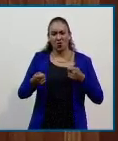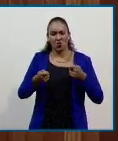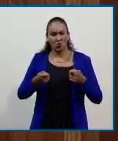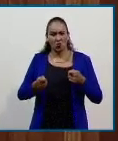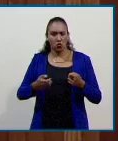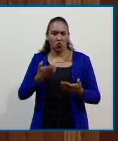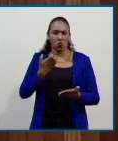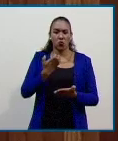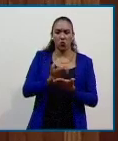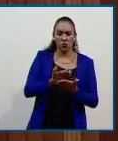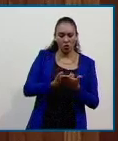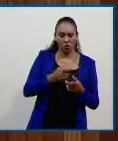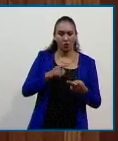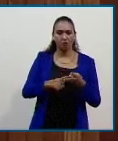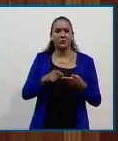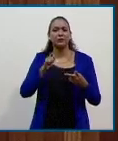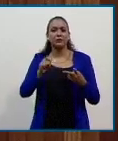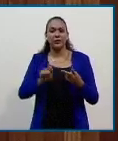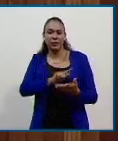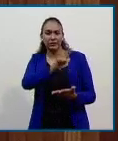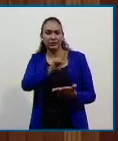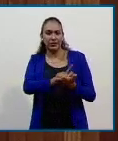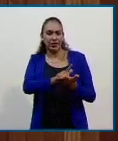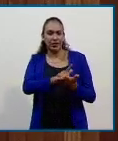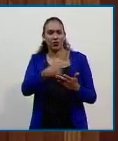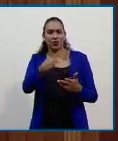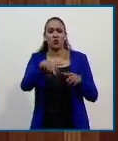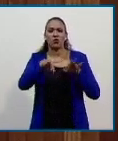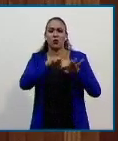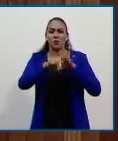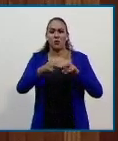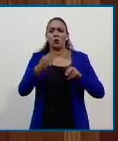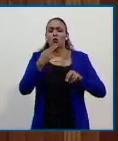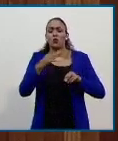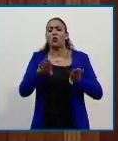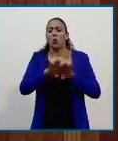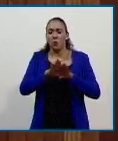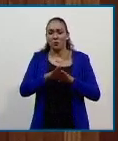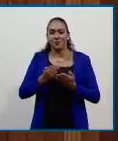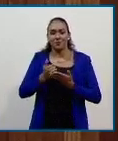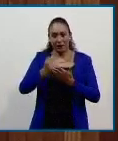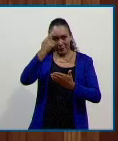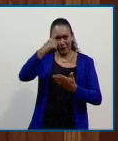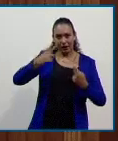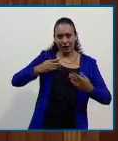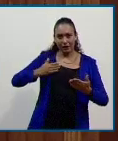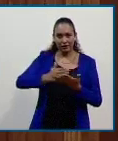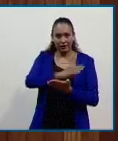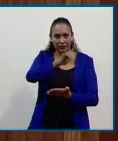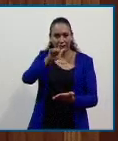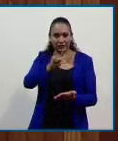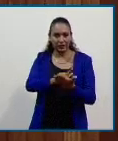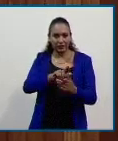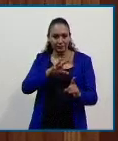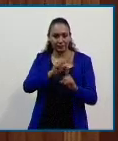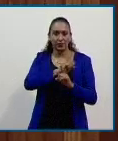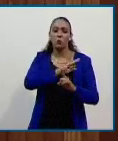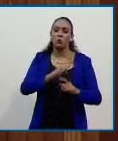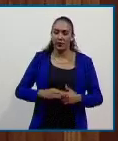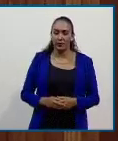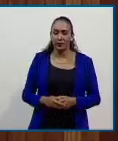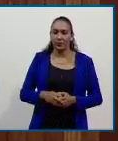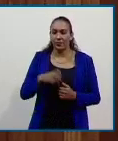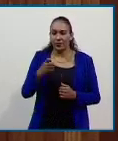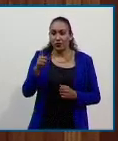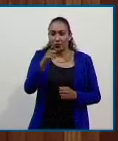el poder de la justicia. Un Estado de derecho. Por ello, no debemos